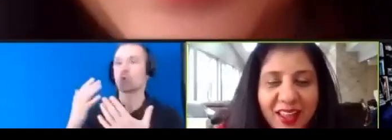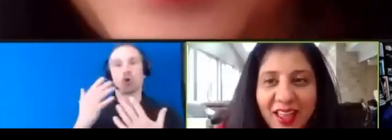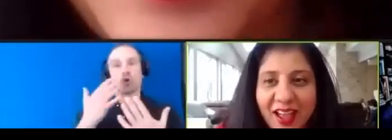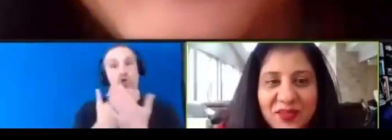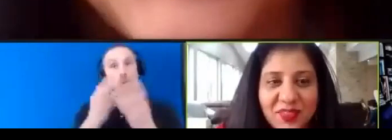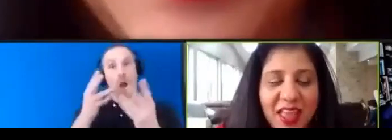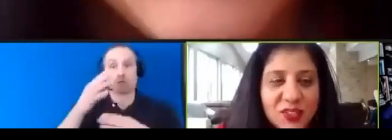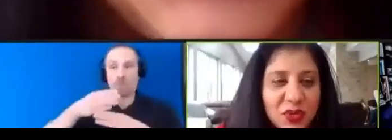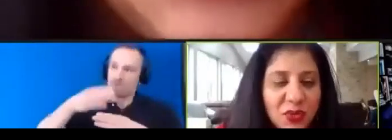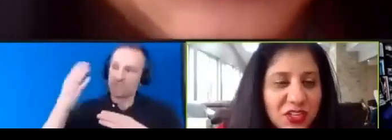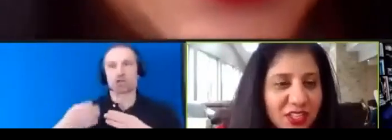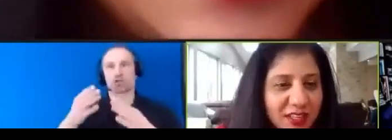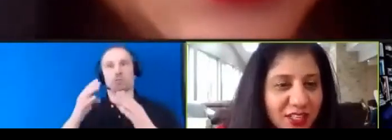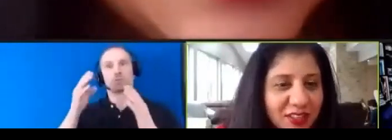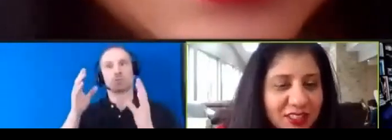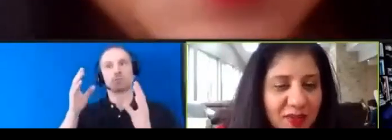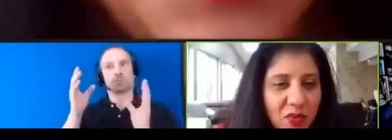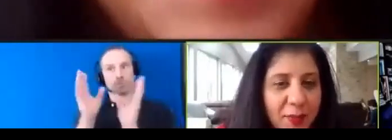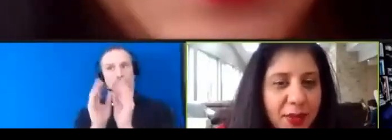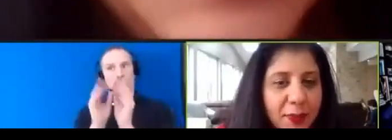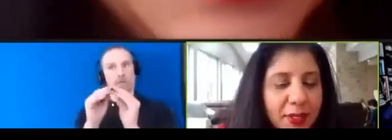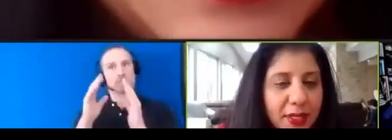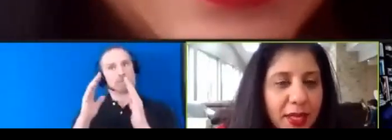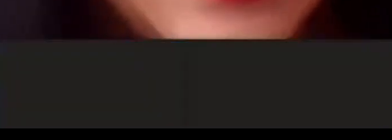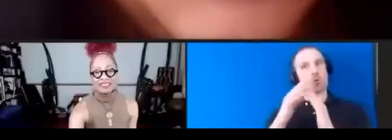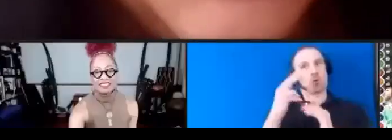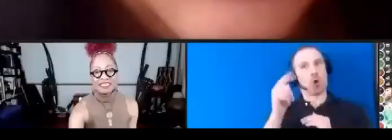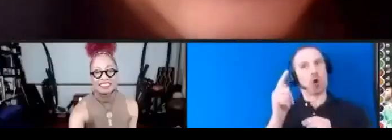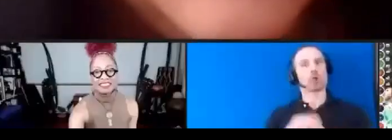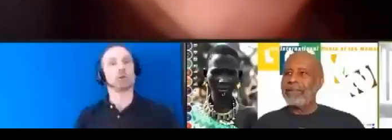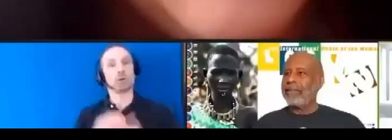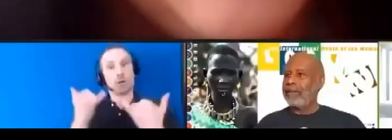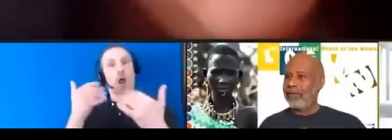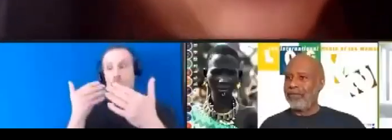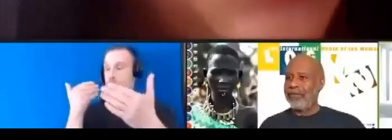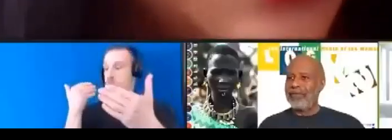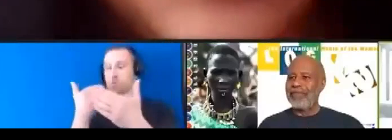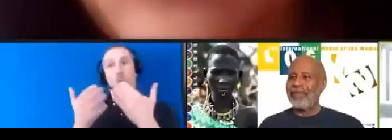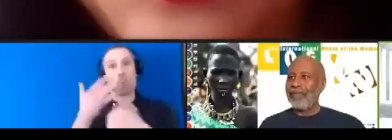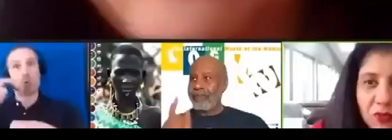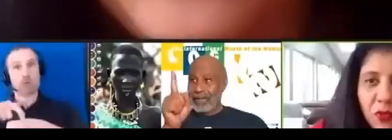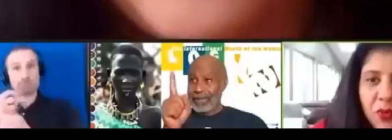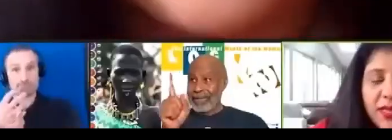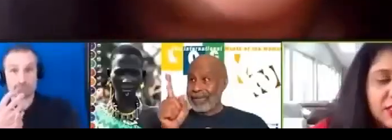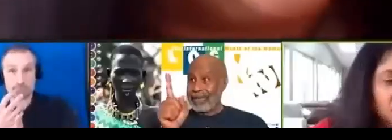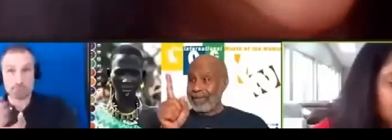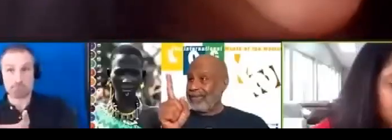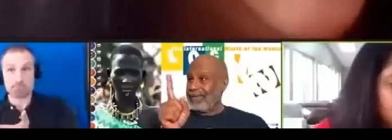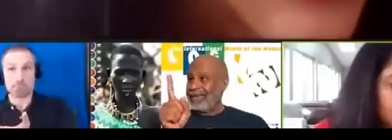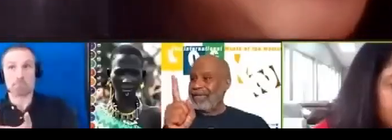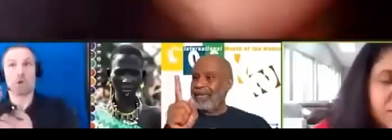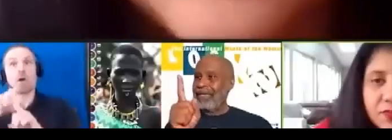qué maravillosa forma de terminar y estamos listos para terminar el día de hoy